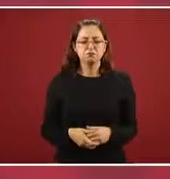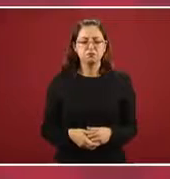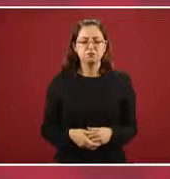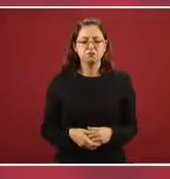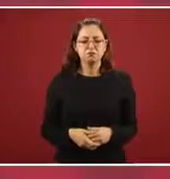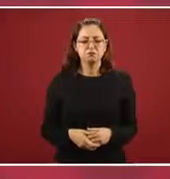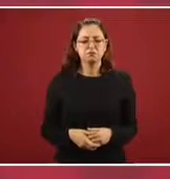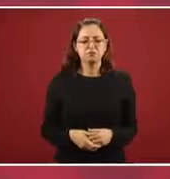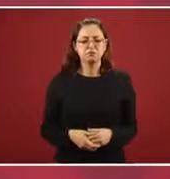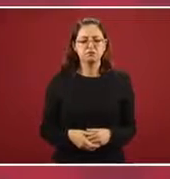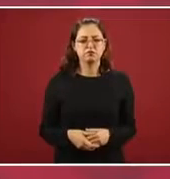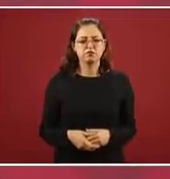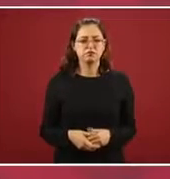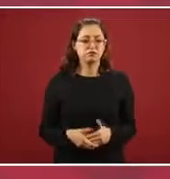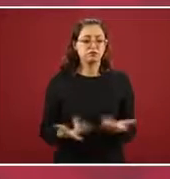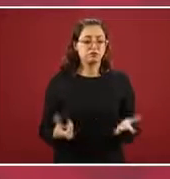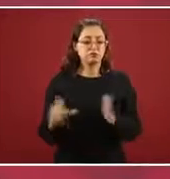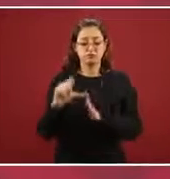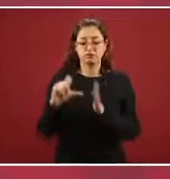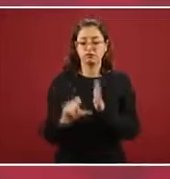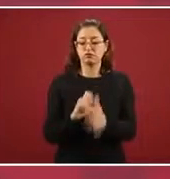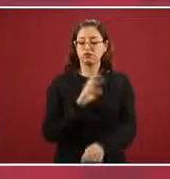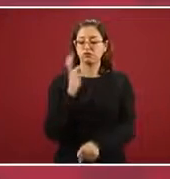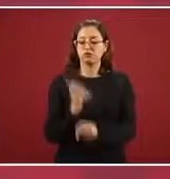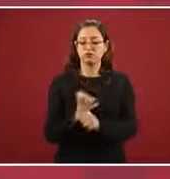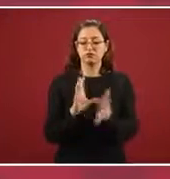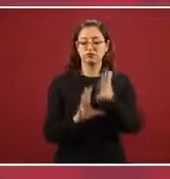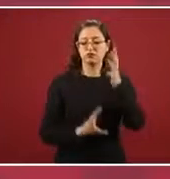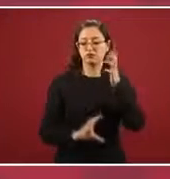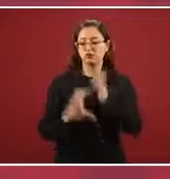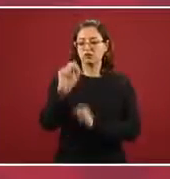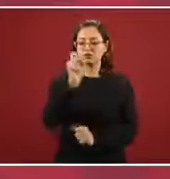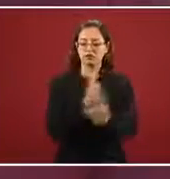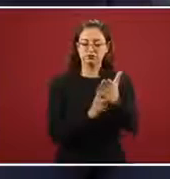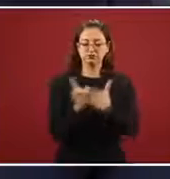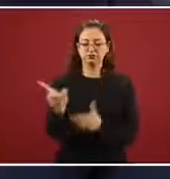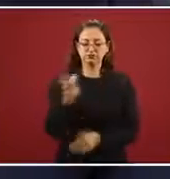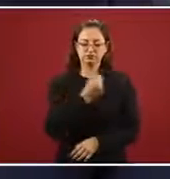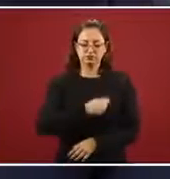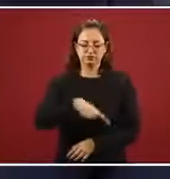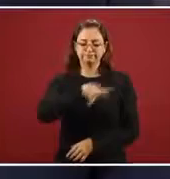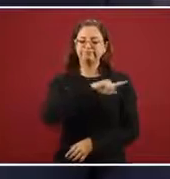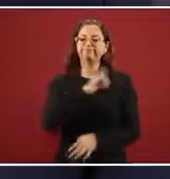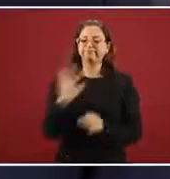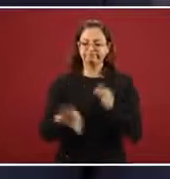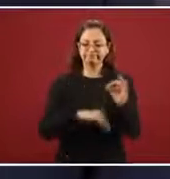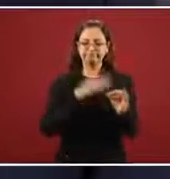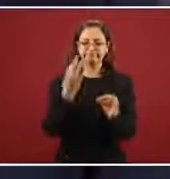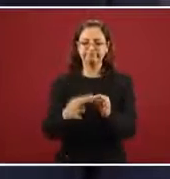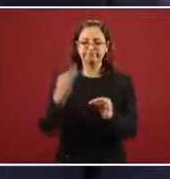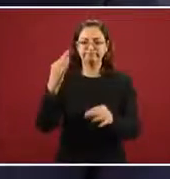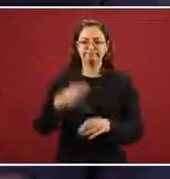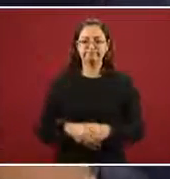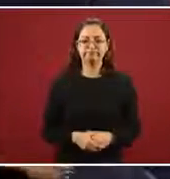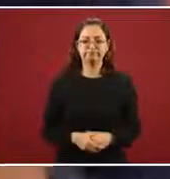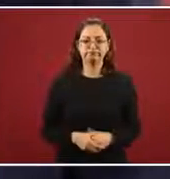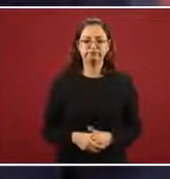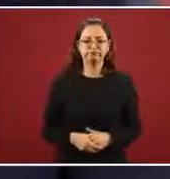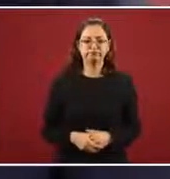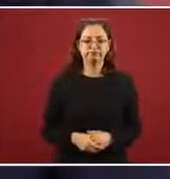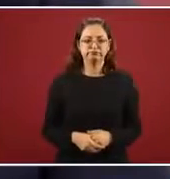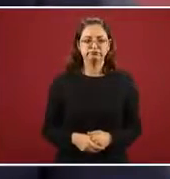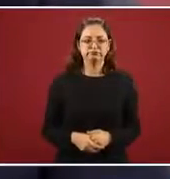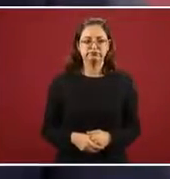para cumplir lo que establece el artículo 4 de la Constitución, el derecho del pueblo a la salud. Y